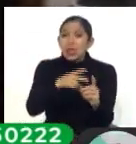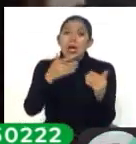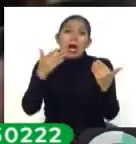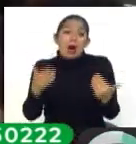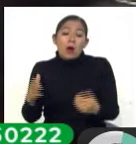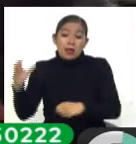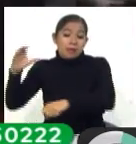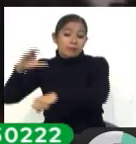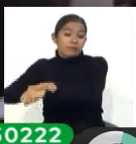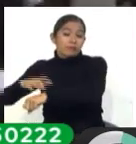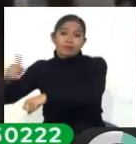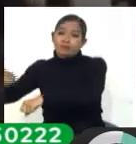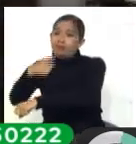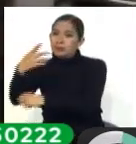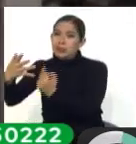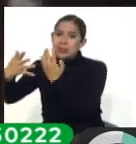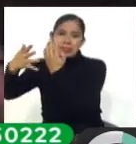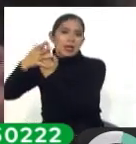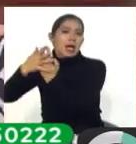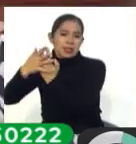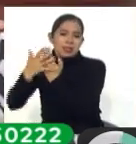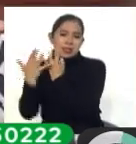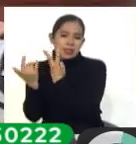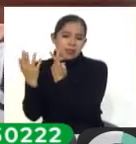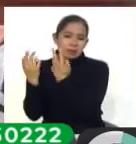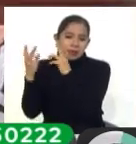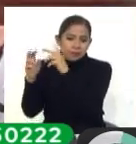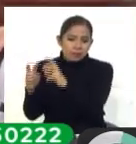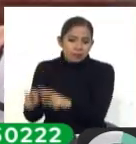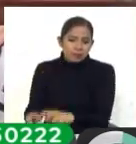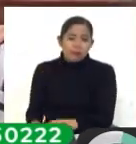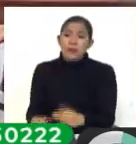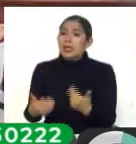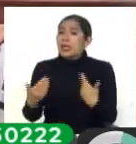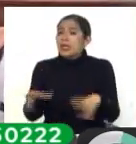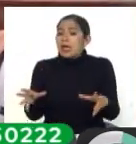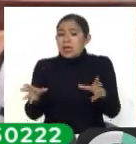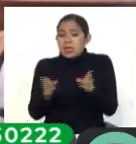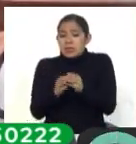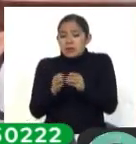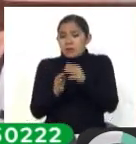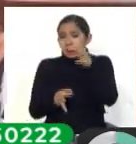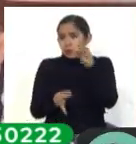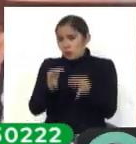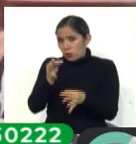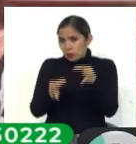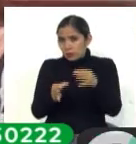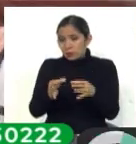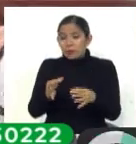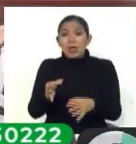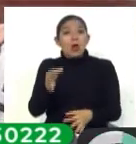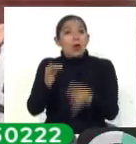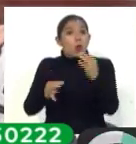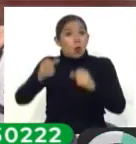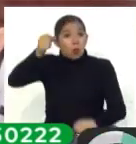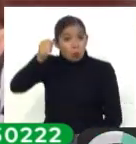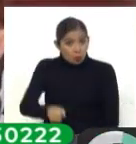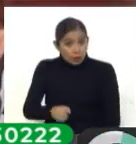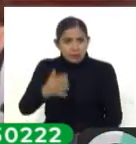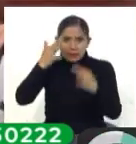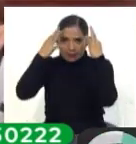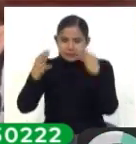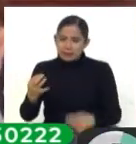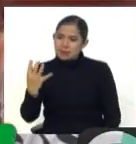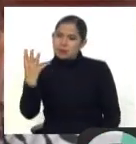con detención preventiva en el penal de San Pedro. Hemos tenido la audiencia cautelar donde el juez ha establecido la detención preventiva para estos